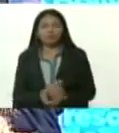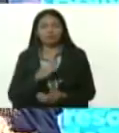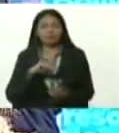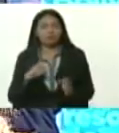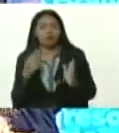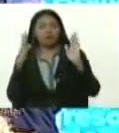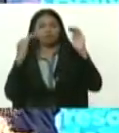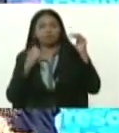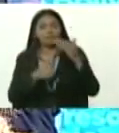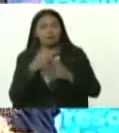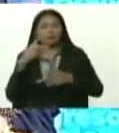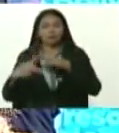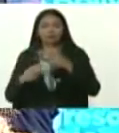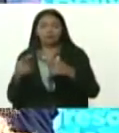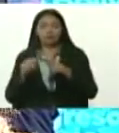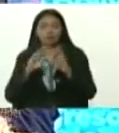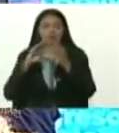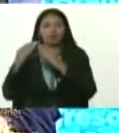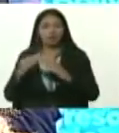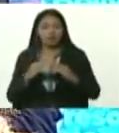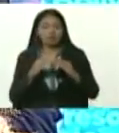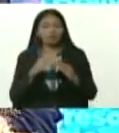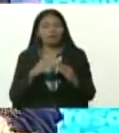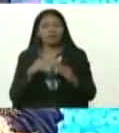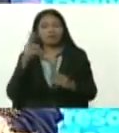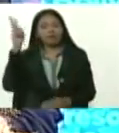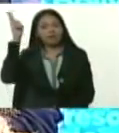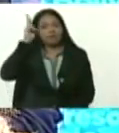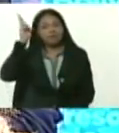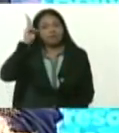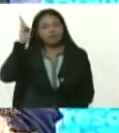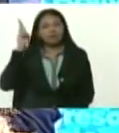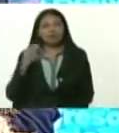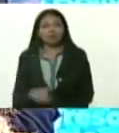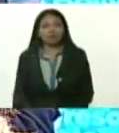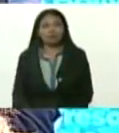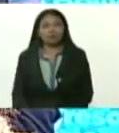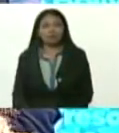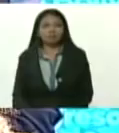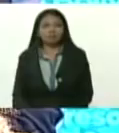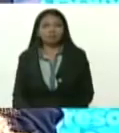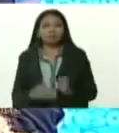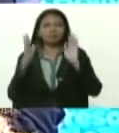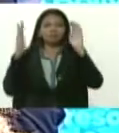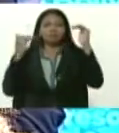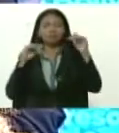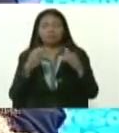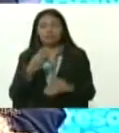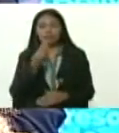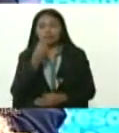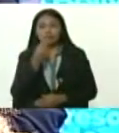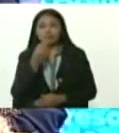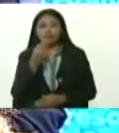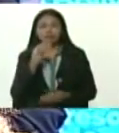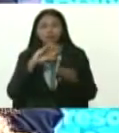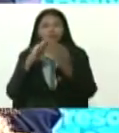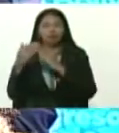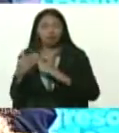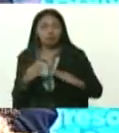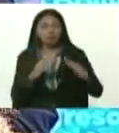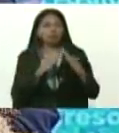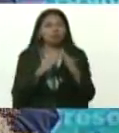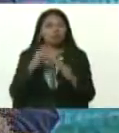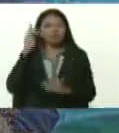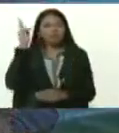el tema de la producción en las comunidades indígenas, para atender el tema de la alimentación en las comunidades indígenas,